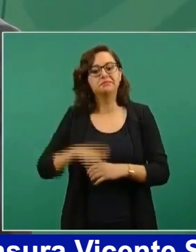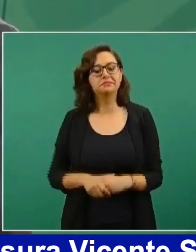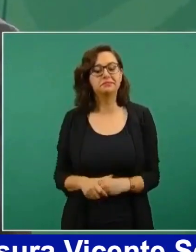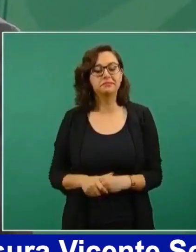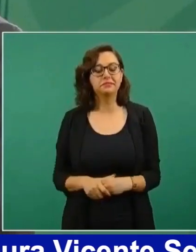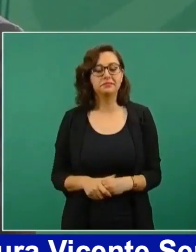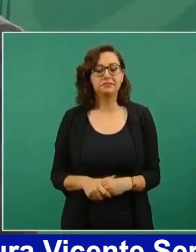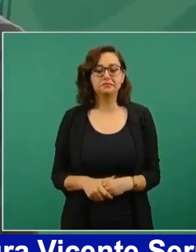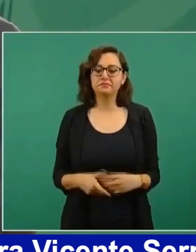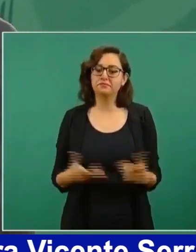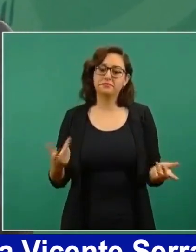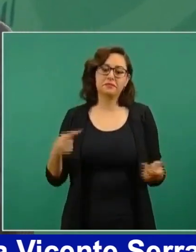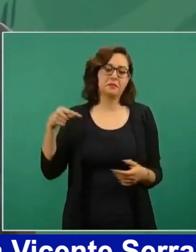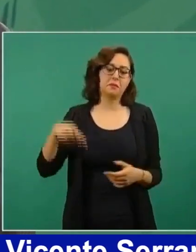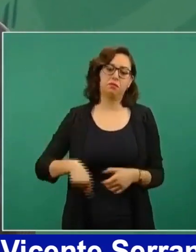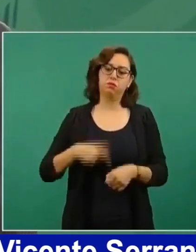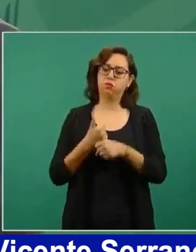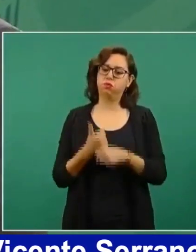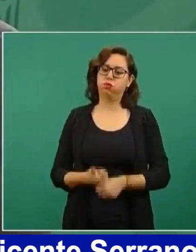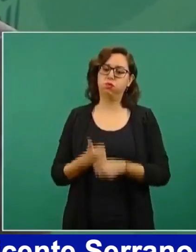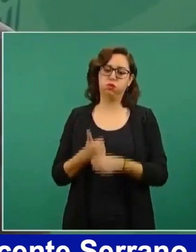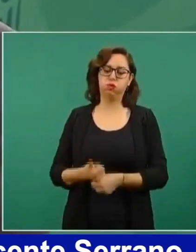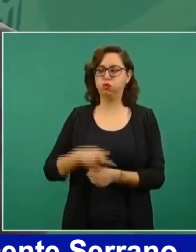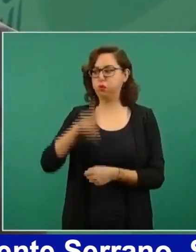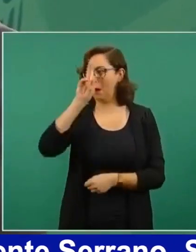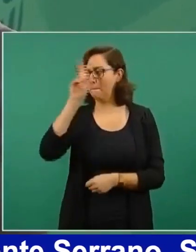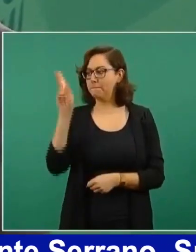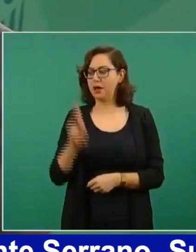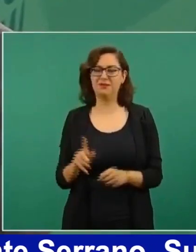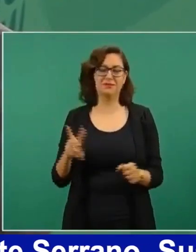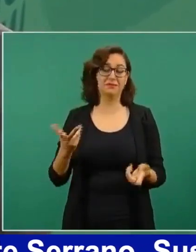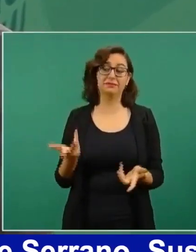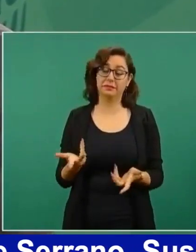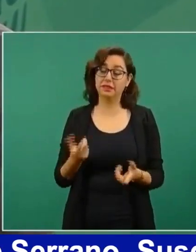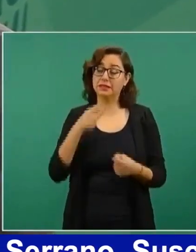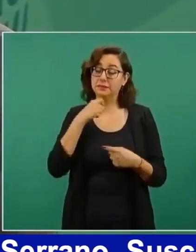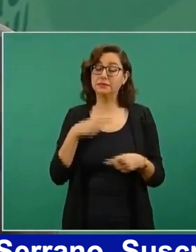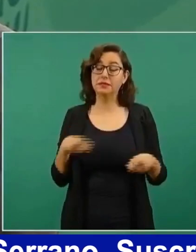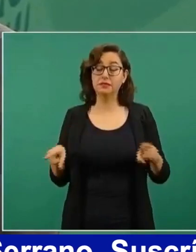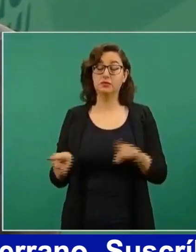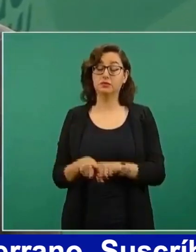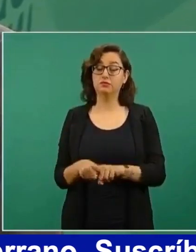Hubiésemos padecido de más violencia todavía.